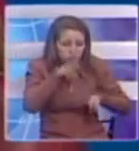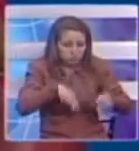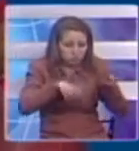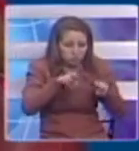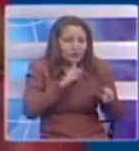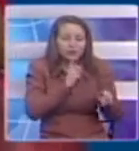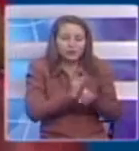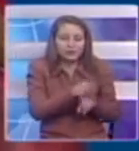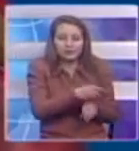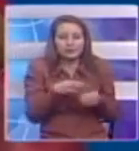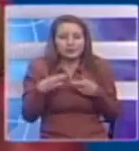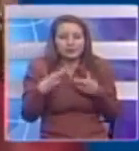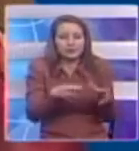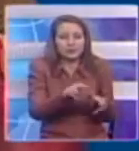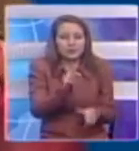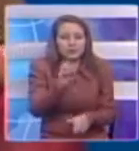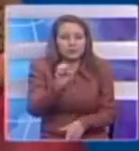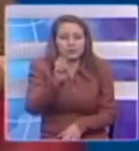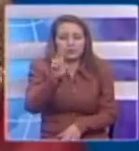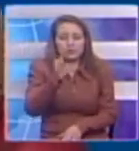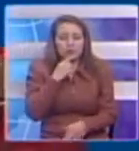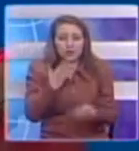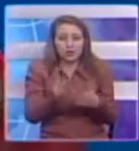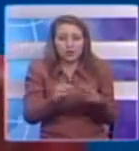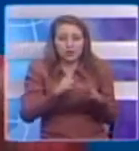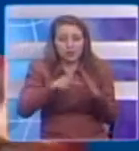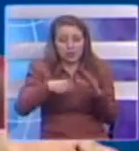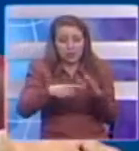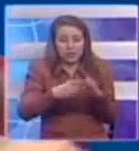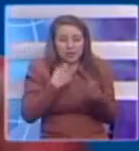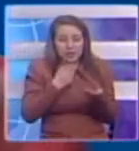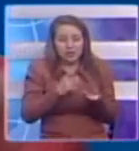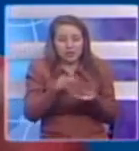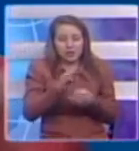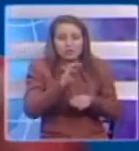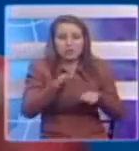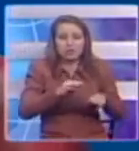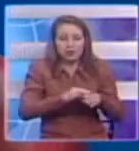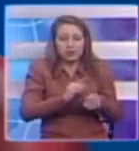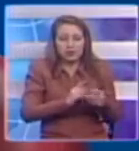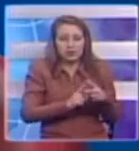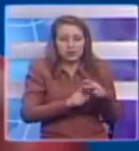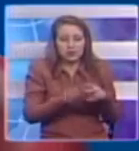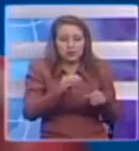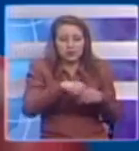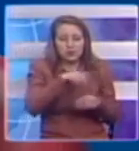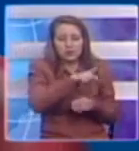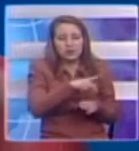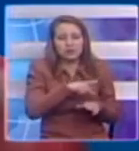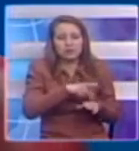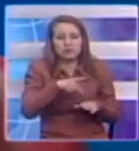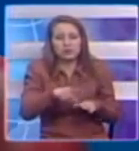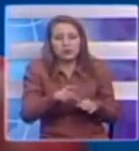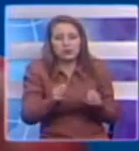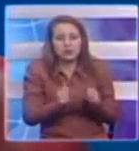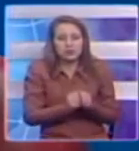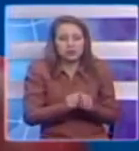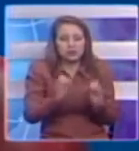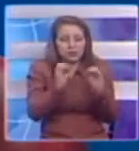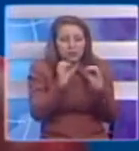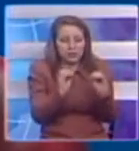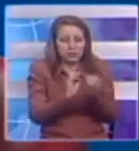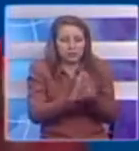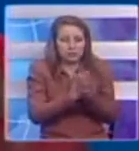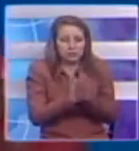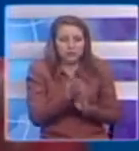sale el río Daule, cuando sale de la represa Daule Peripa, que eso es en Manabí, en el cantón Pichincha, sale con cero oxígeno.